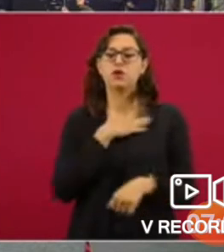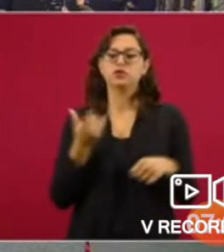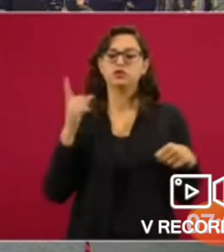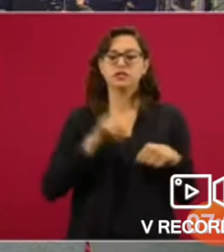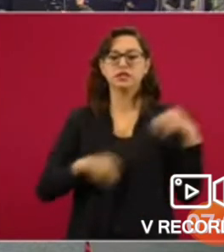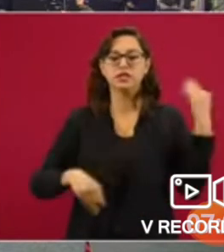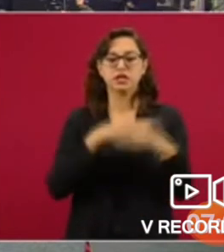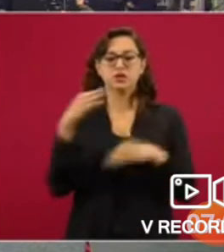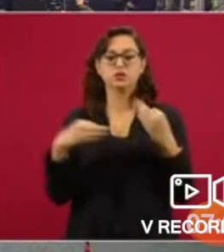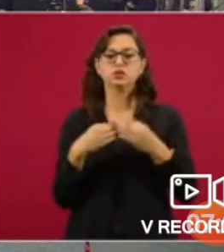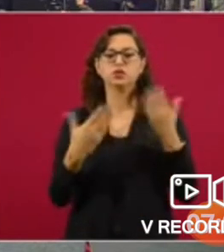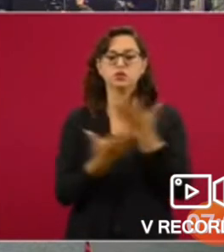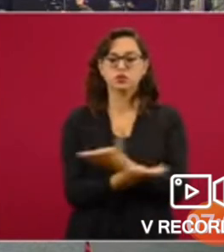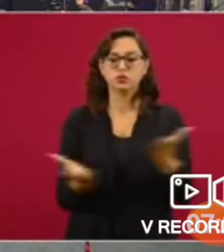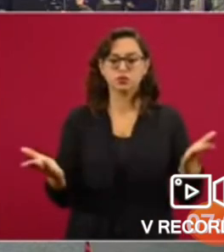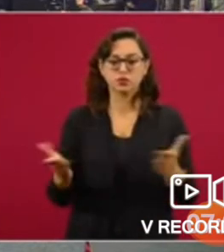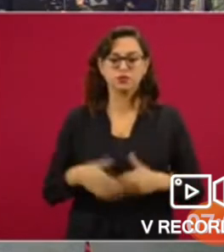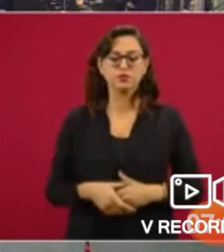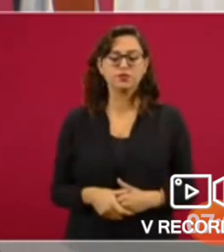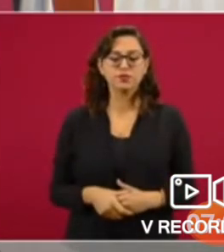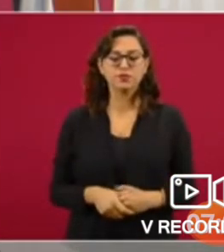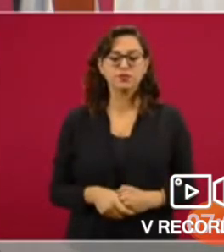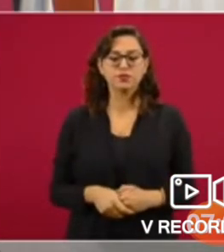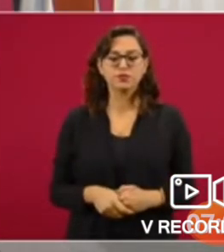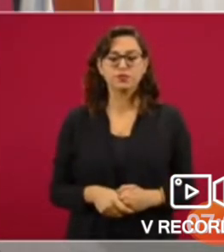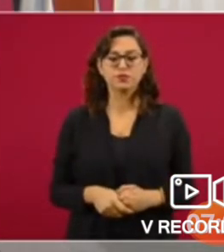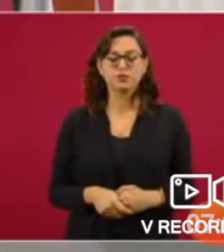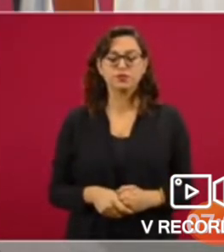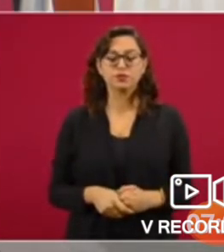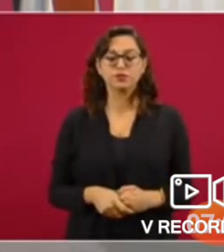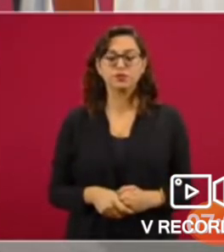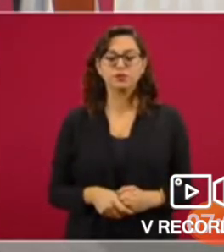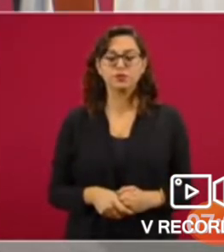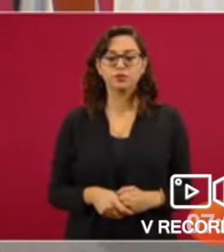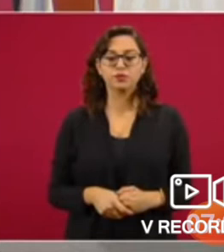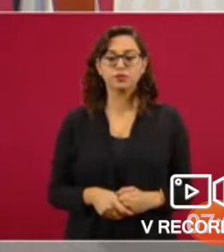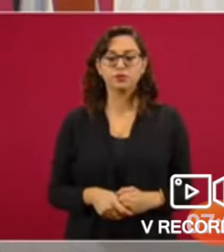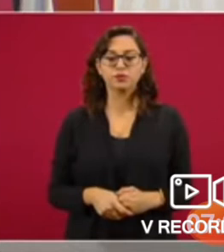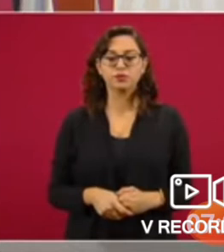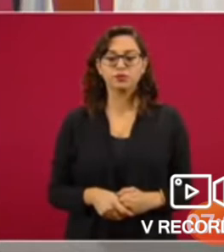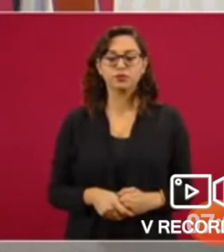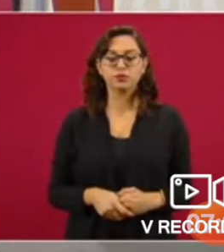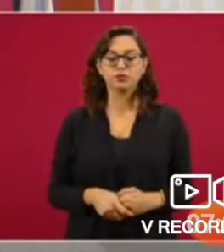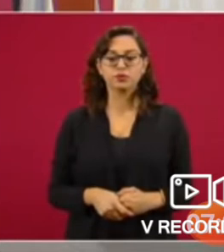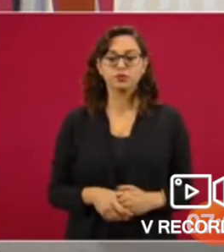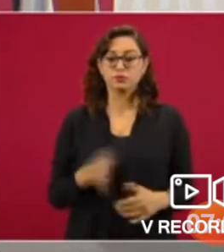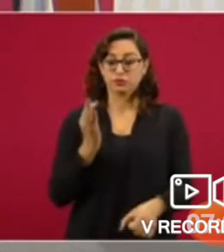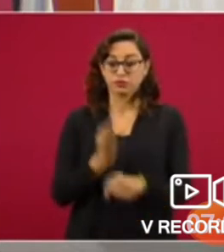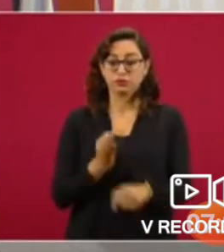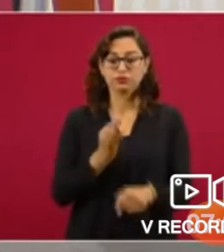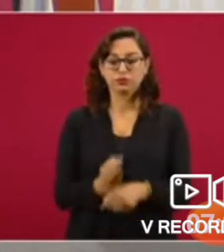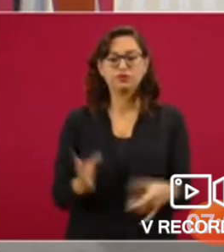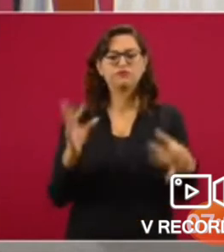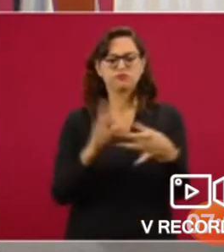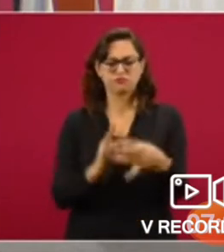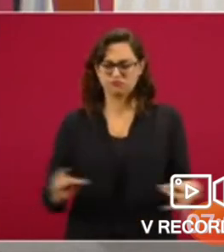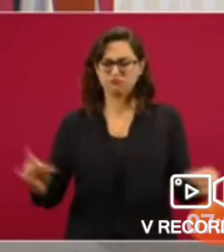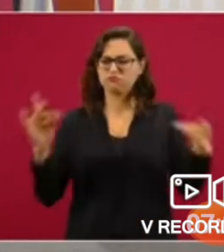ustedes. Comentamos con mucho gusto y con claridad la